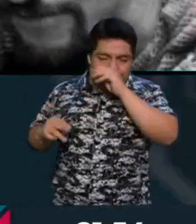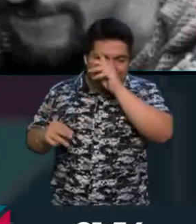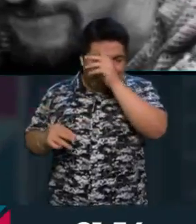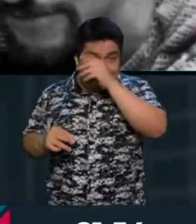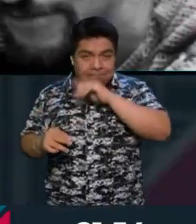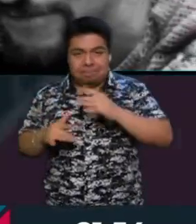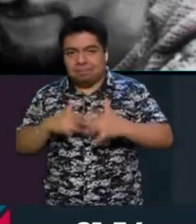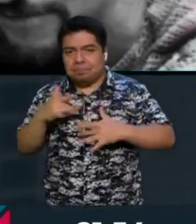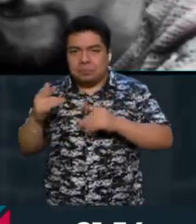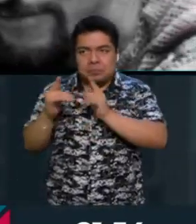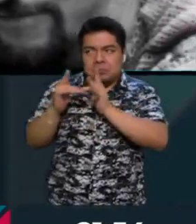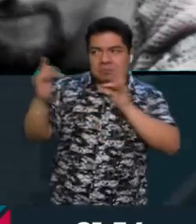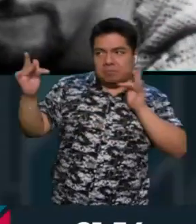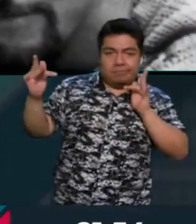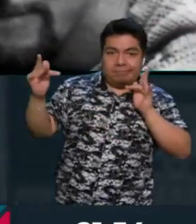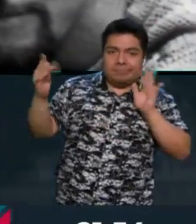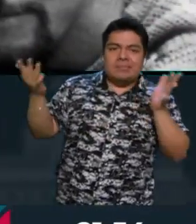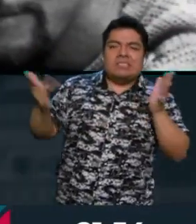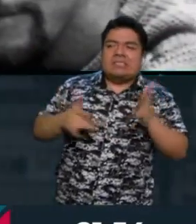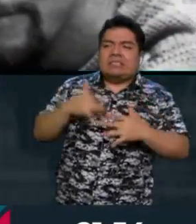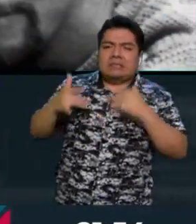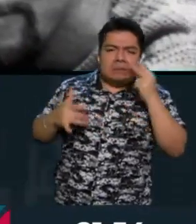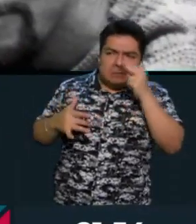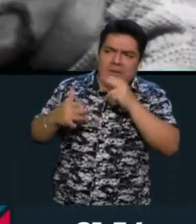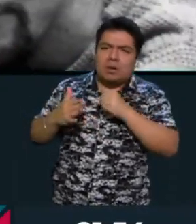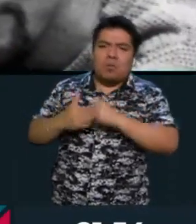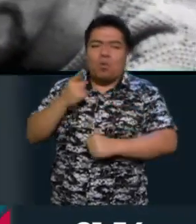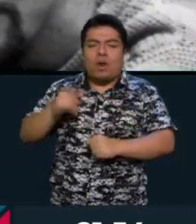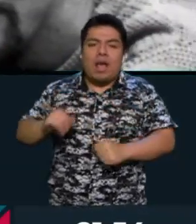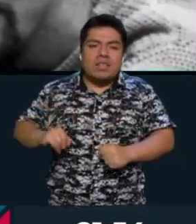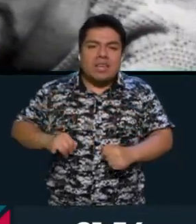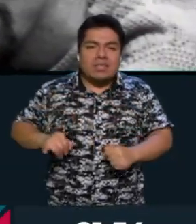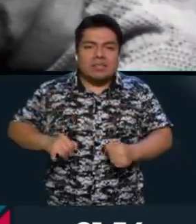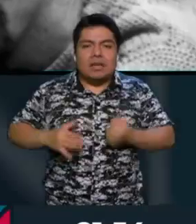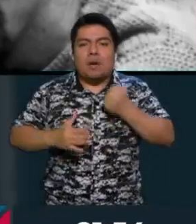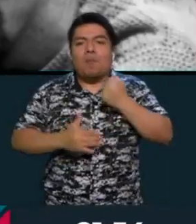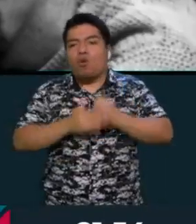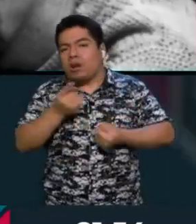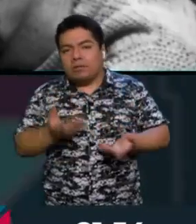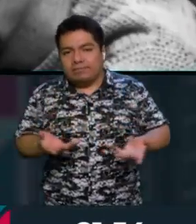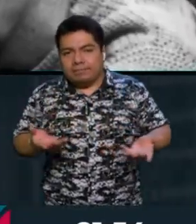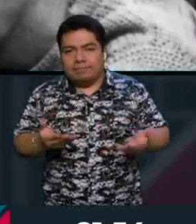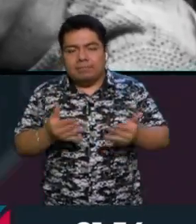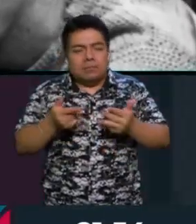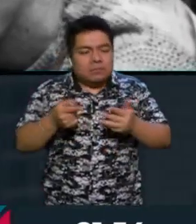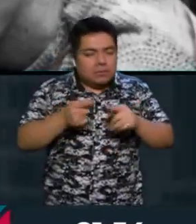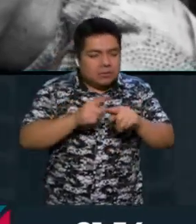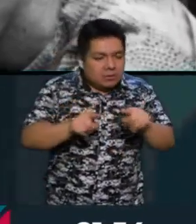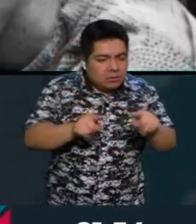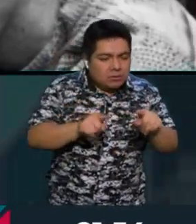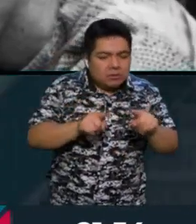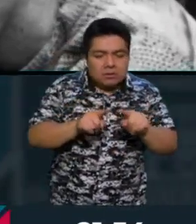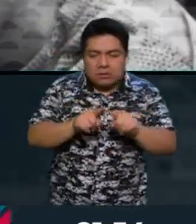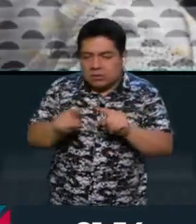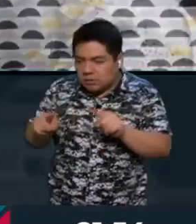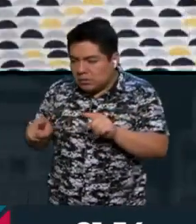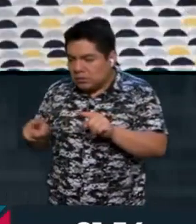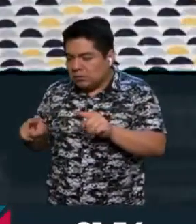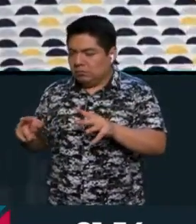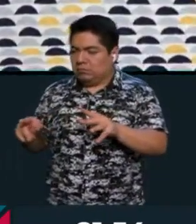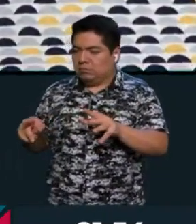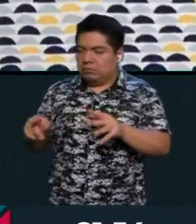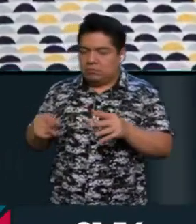Me parece precisamente por eso, porque nos presenta realidades que son muy singulares para nosotros,